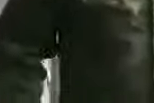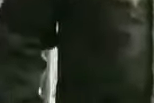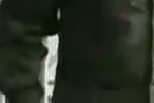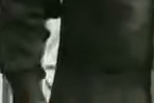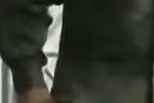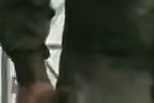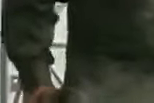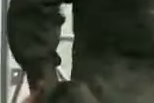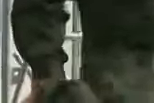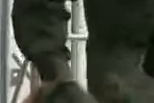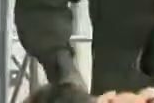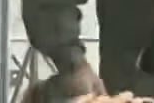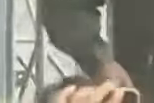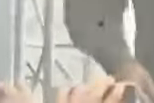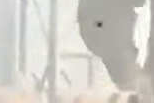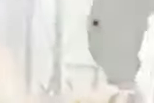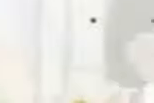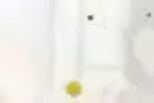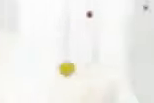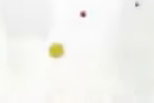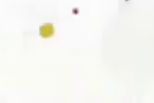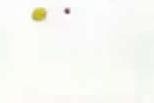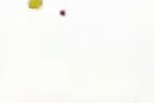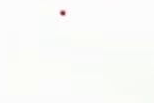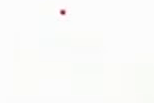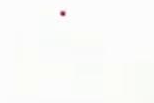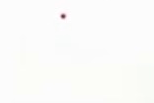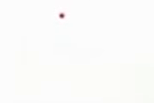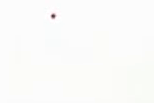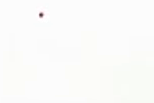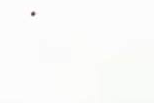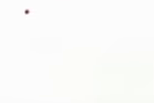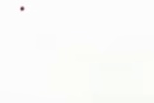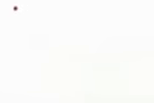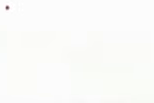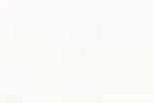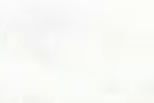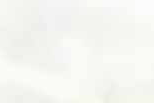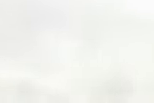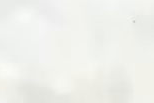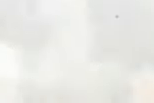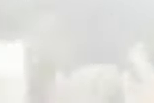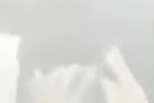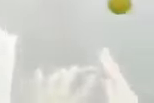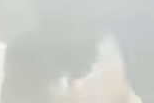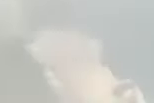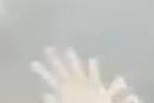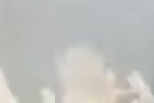por tus benditas luchas y